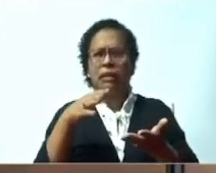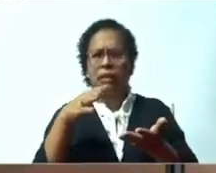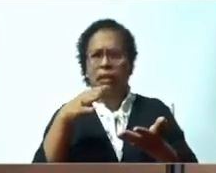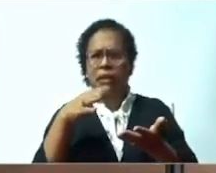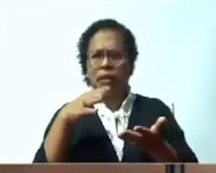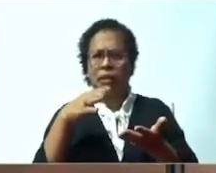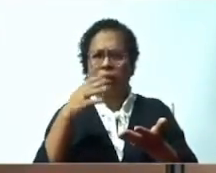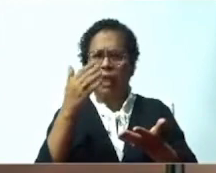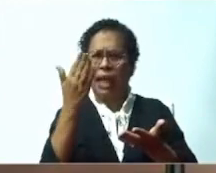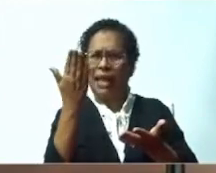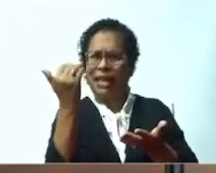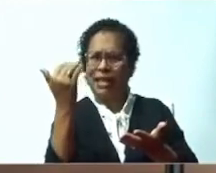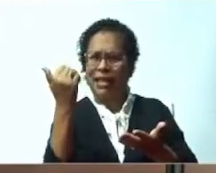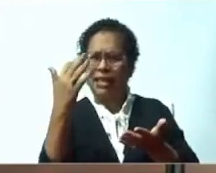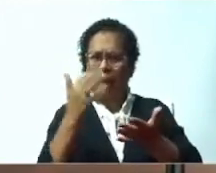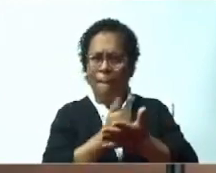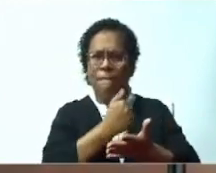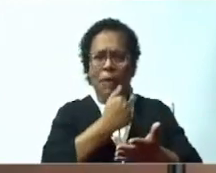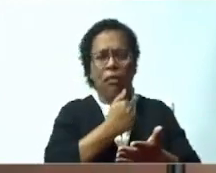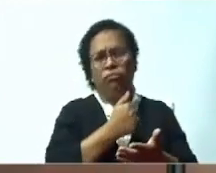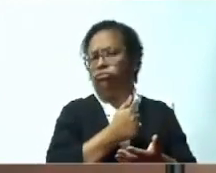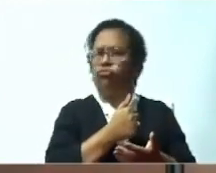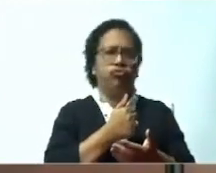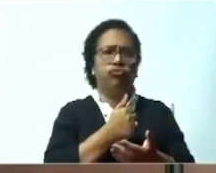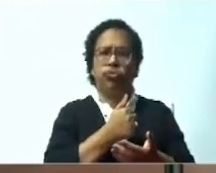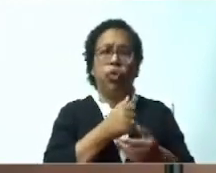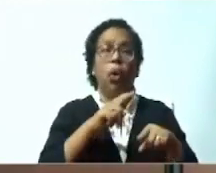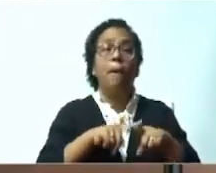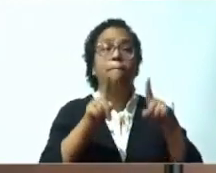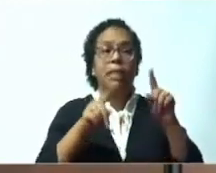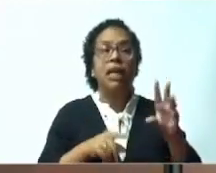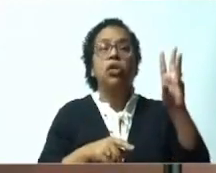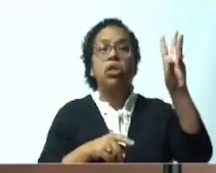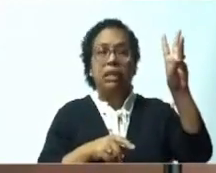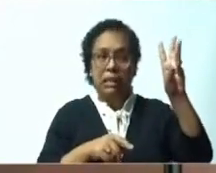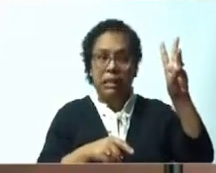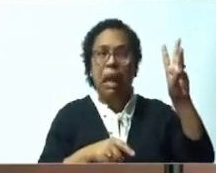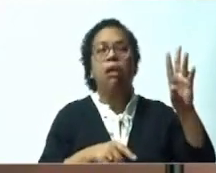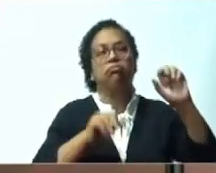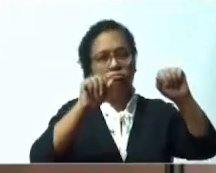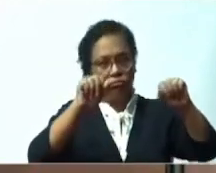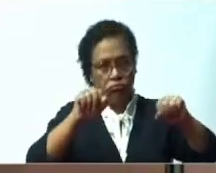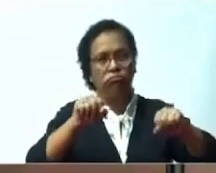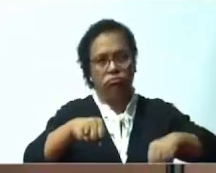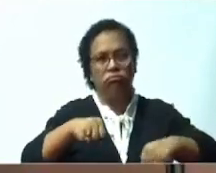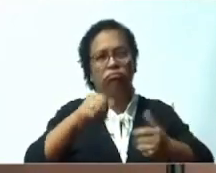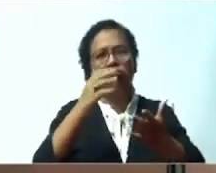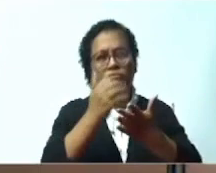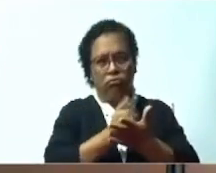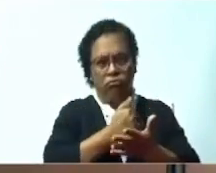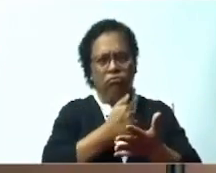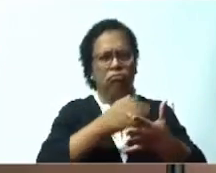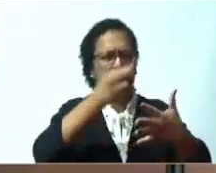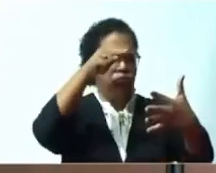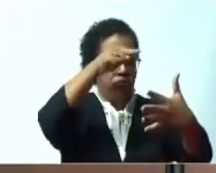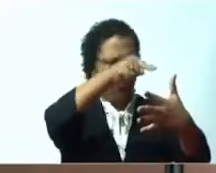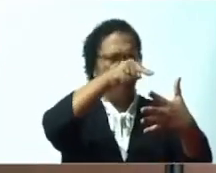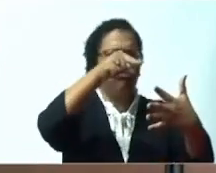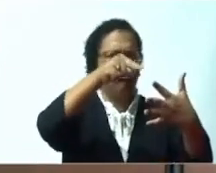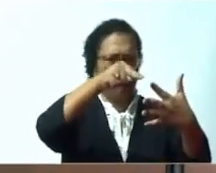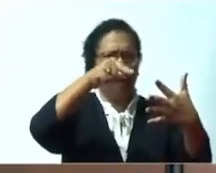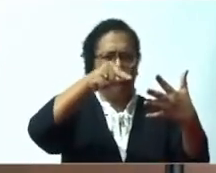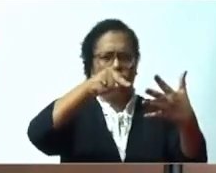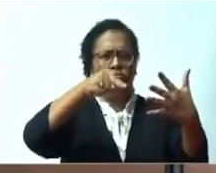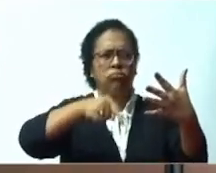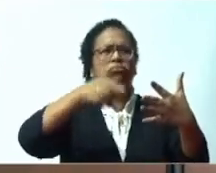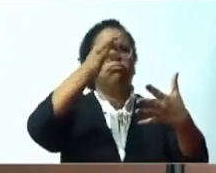en español, está explicado caso por caso y punto por punto en qué va a consistir el aumento. Y si está